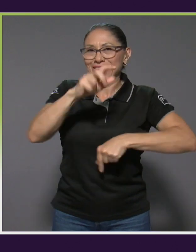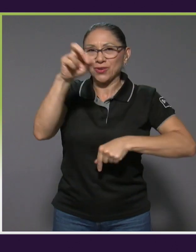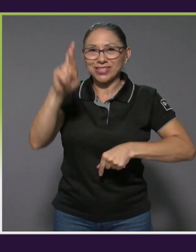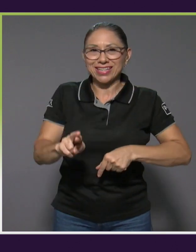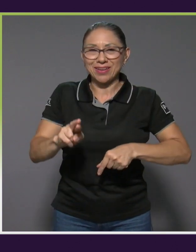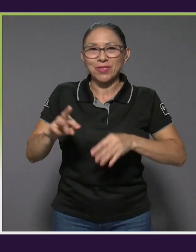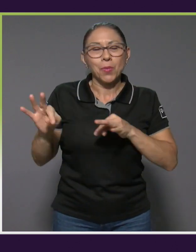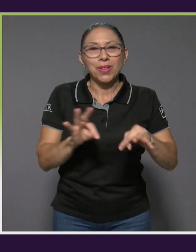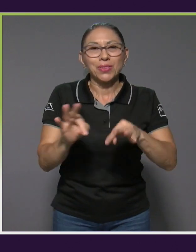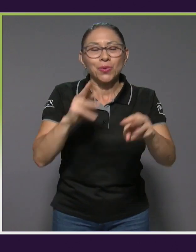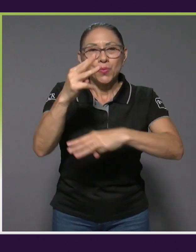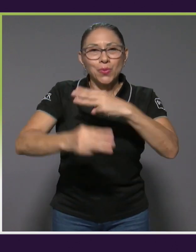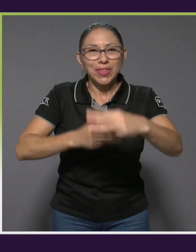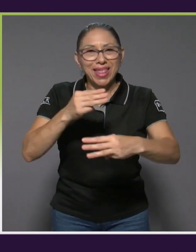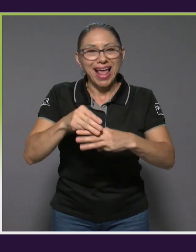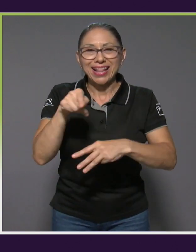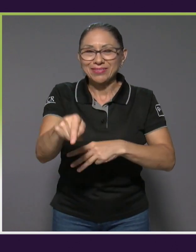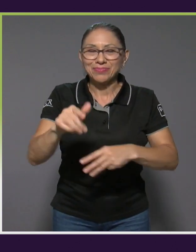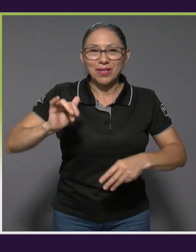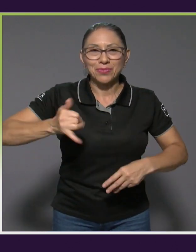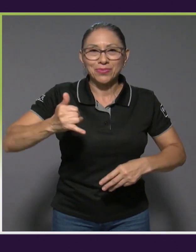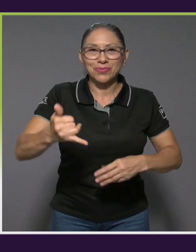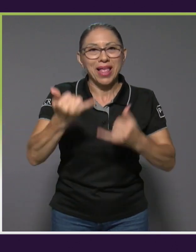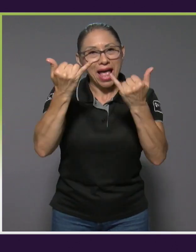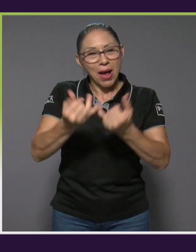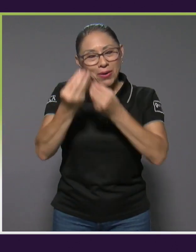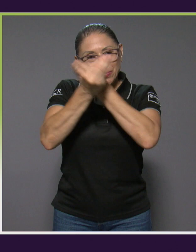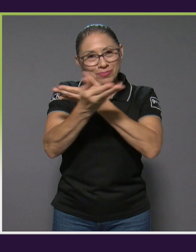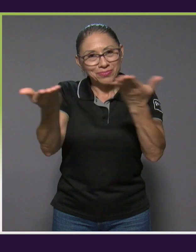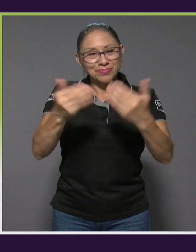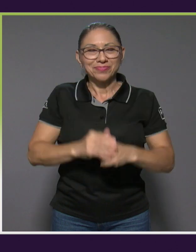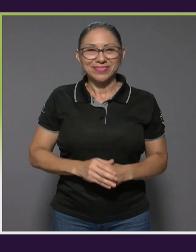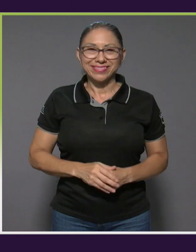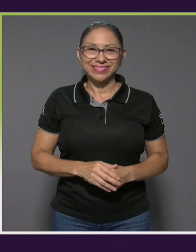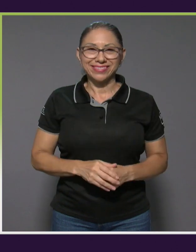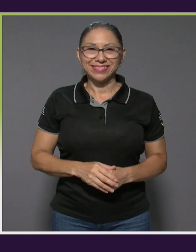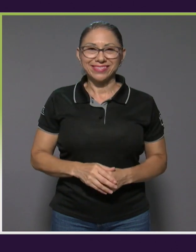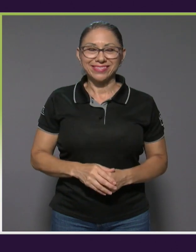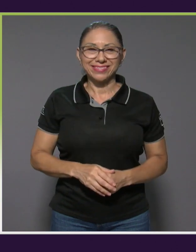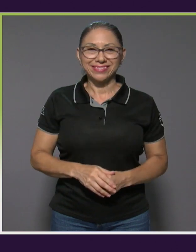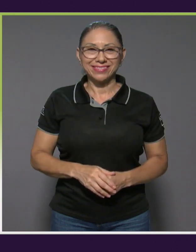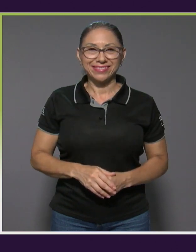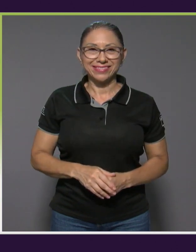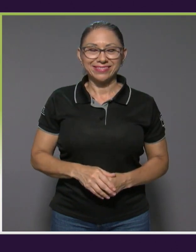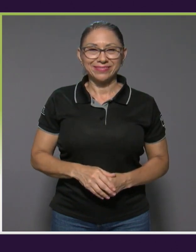Tour Mundial de este deporte, y le tenemos los detalles a continuación en esta nota.